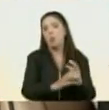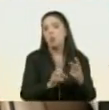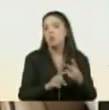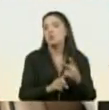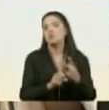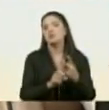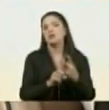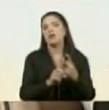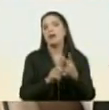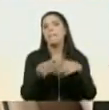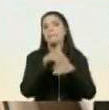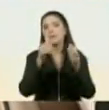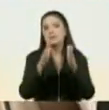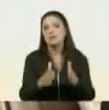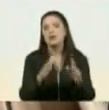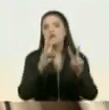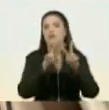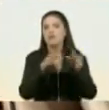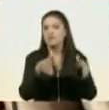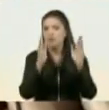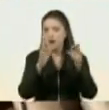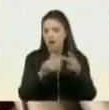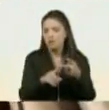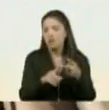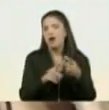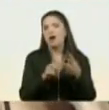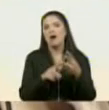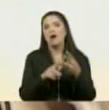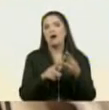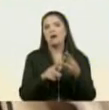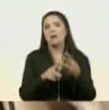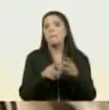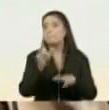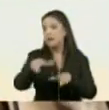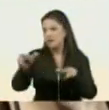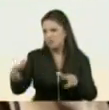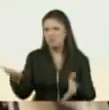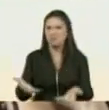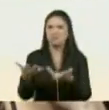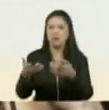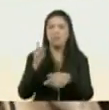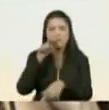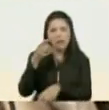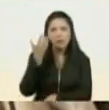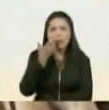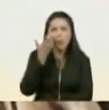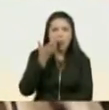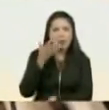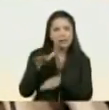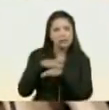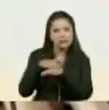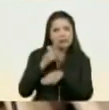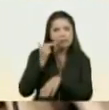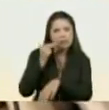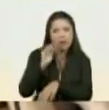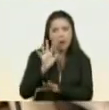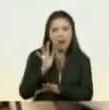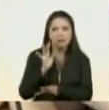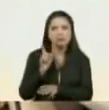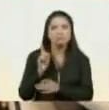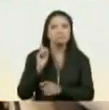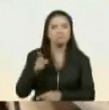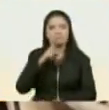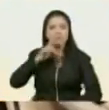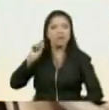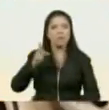la sede del Ministerio de Vivienda, quemando vivas personas que si eran morenas o tenían un color de piel oscuro, pues se convertían de inmediato en